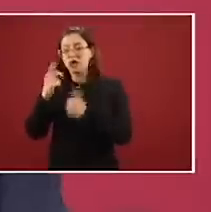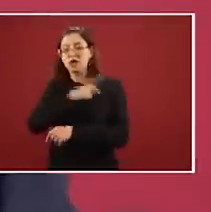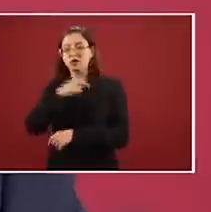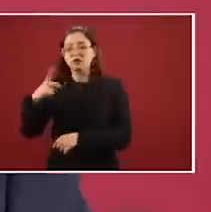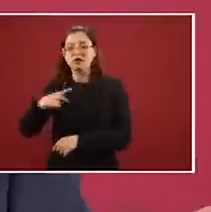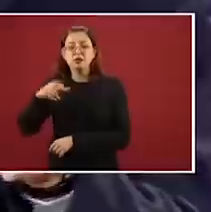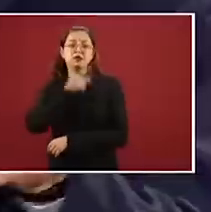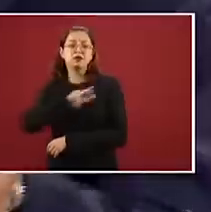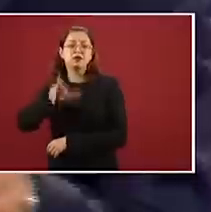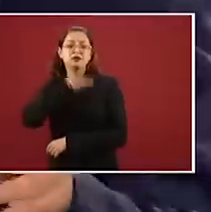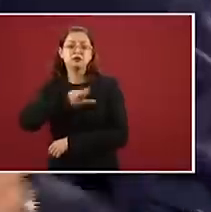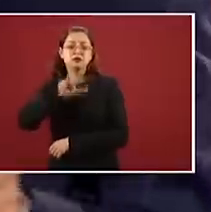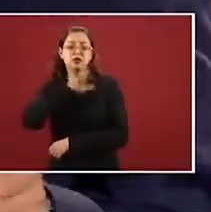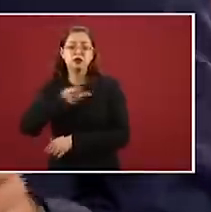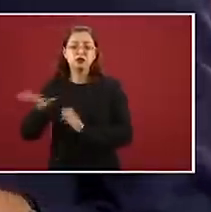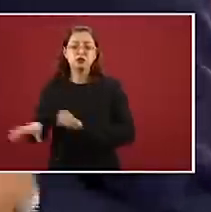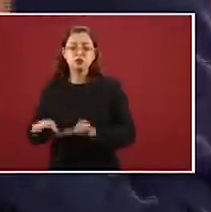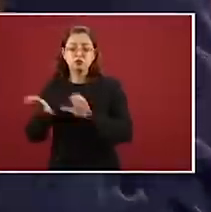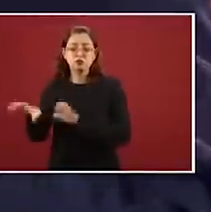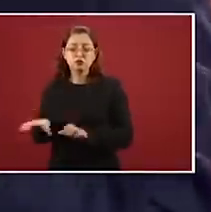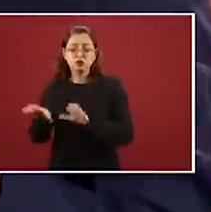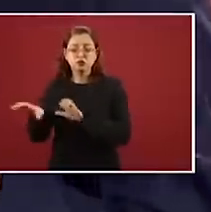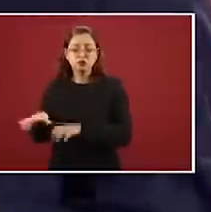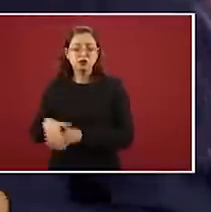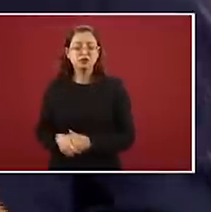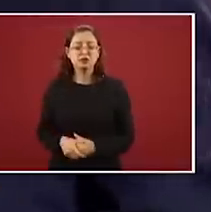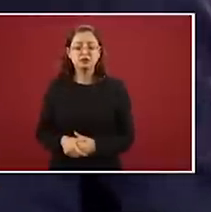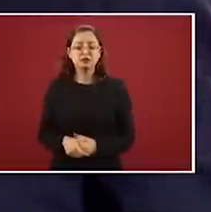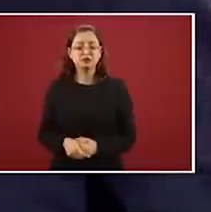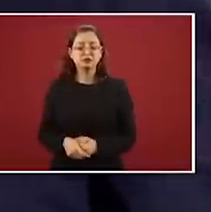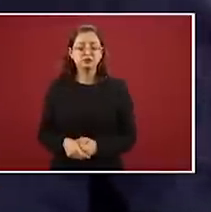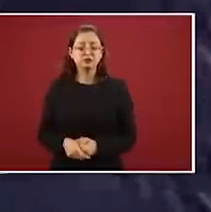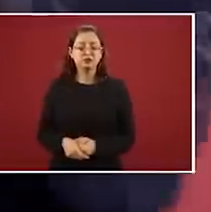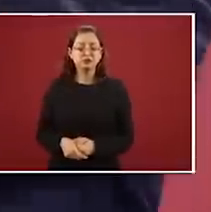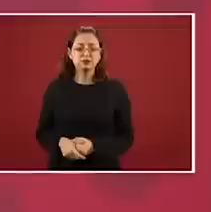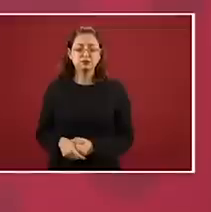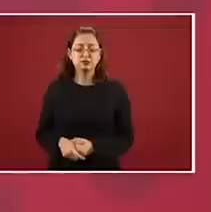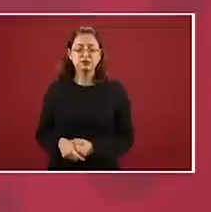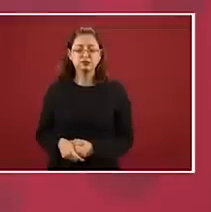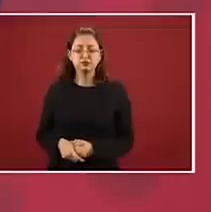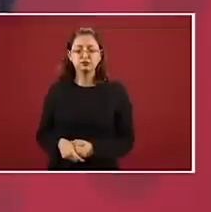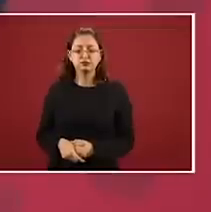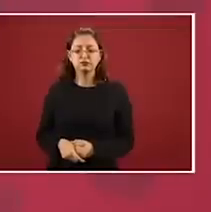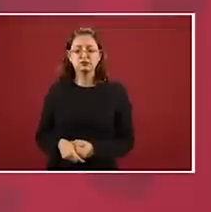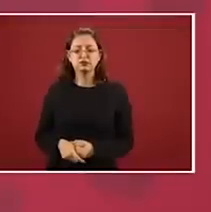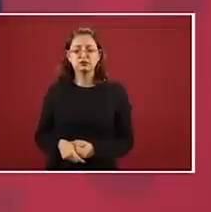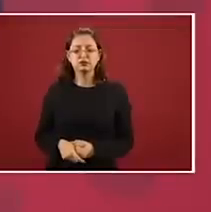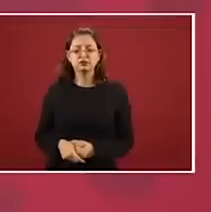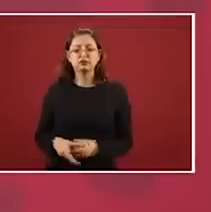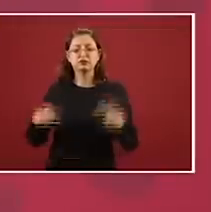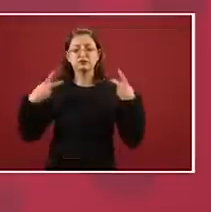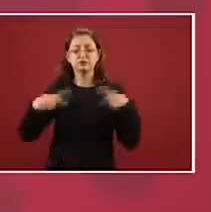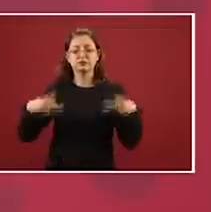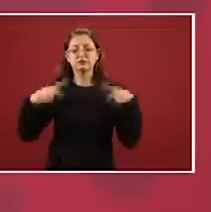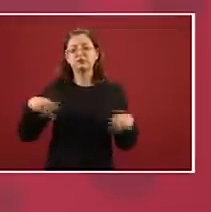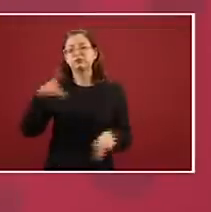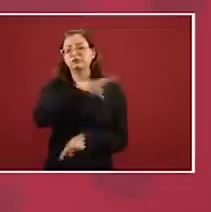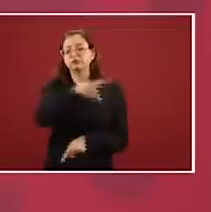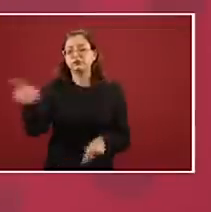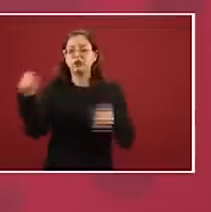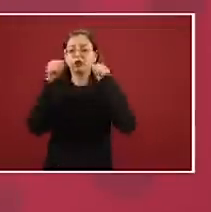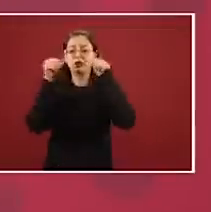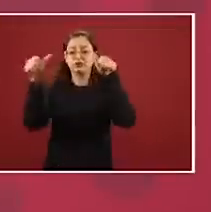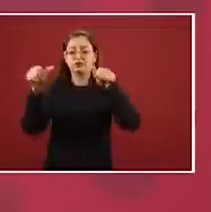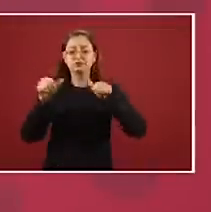Rentaba el servicio de cómputo. Bueno, los que nos están viendo, nos están escuchando, Yo creo que nunca